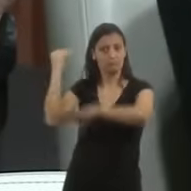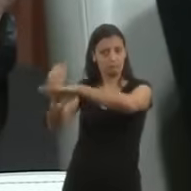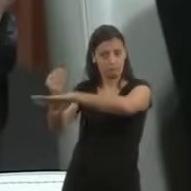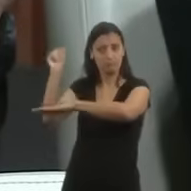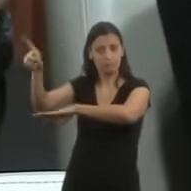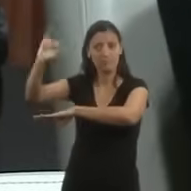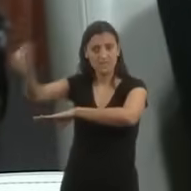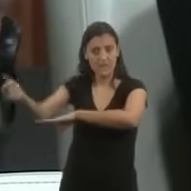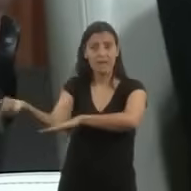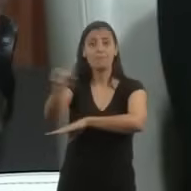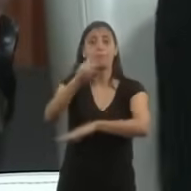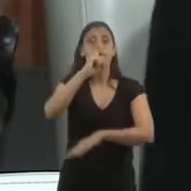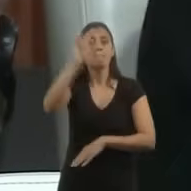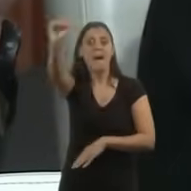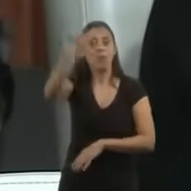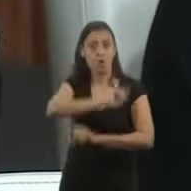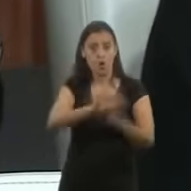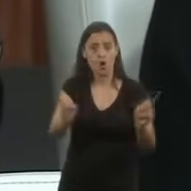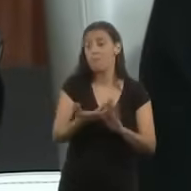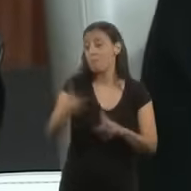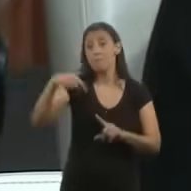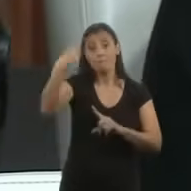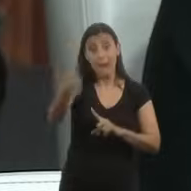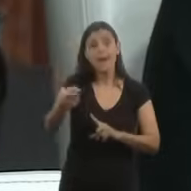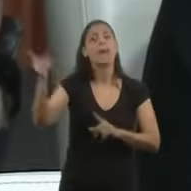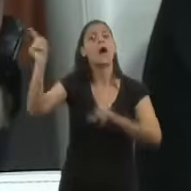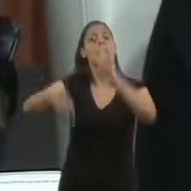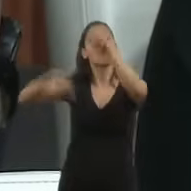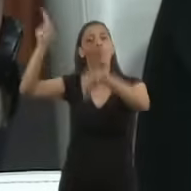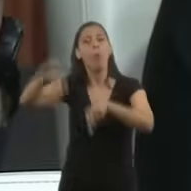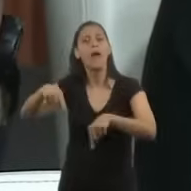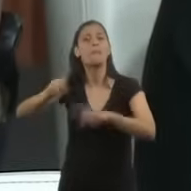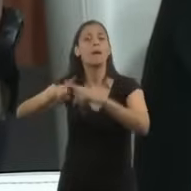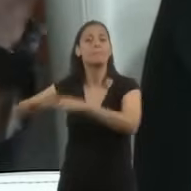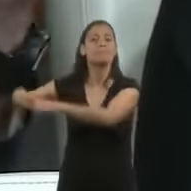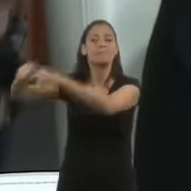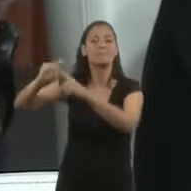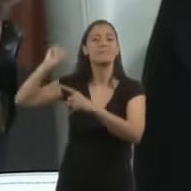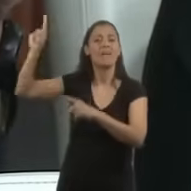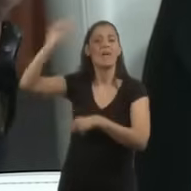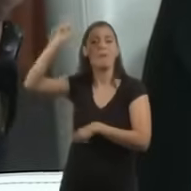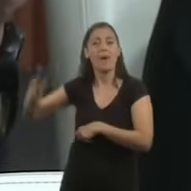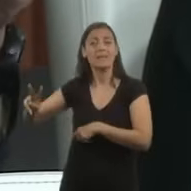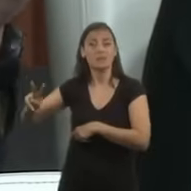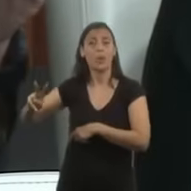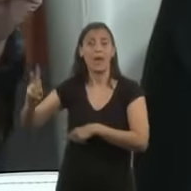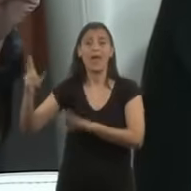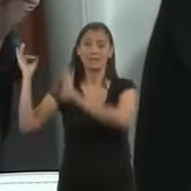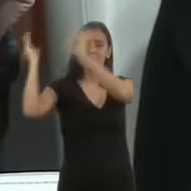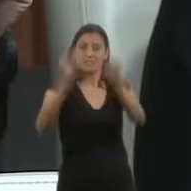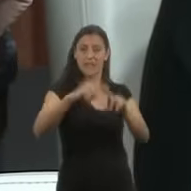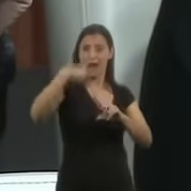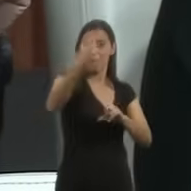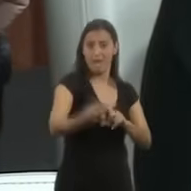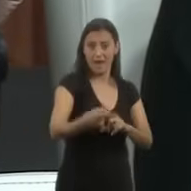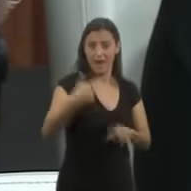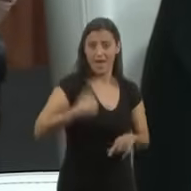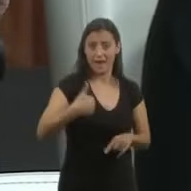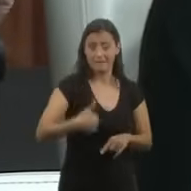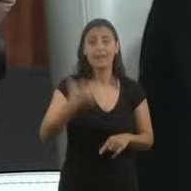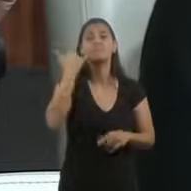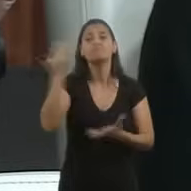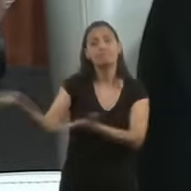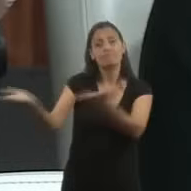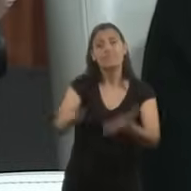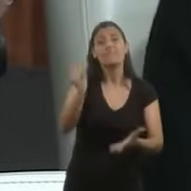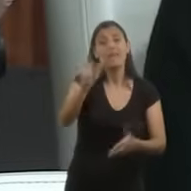Mañana llegan los representantes argentinos diplomáticos a nuestro país serán recibidos por la canciller